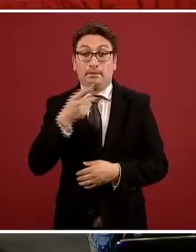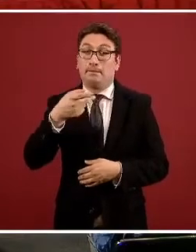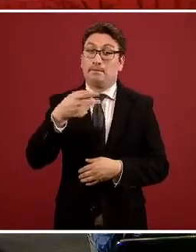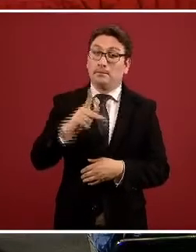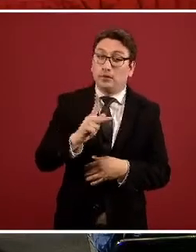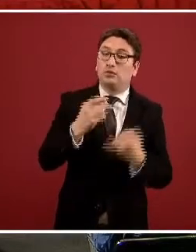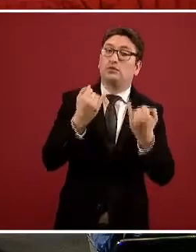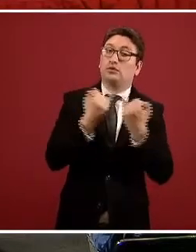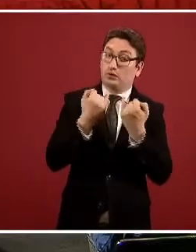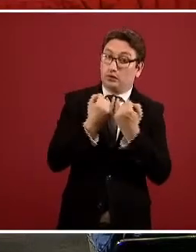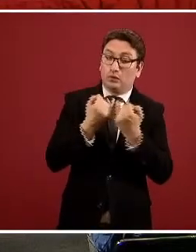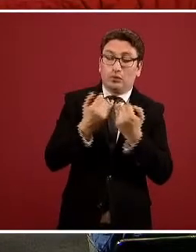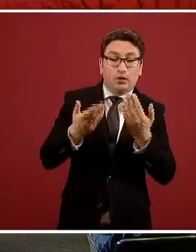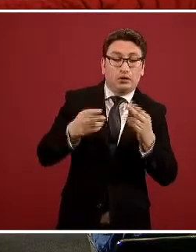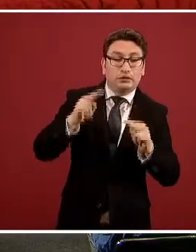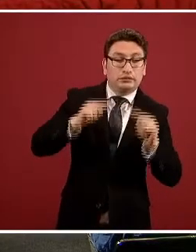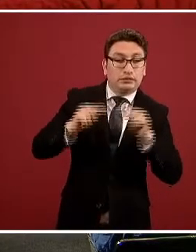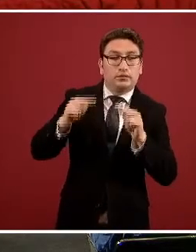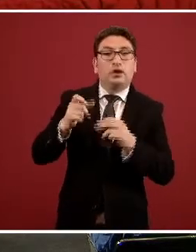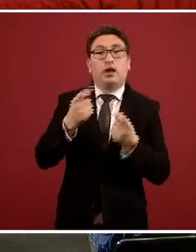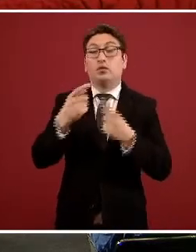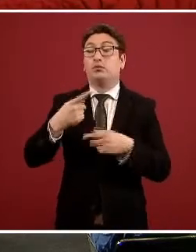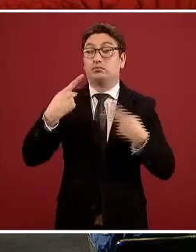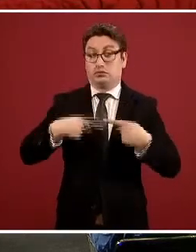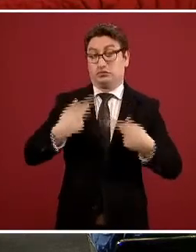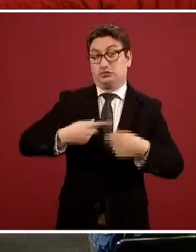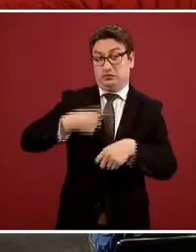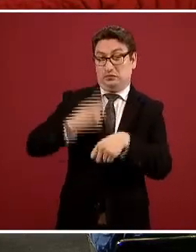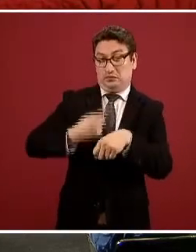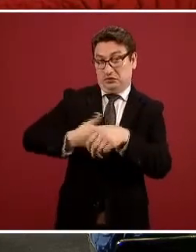no despreciable de personas con enfermedad grave,